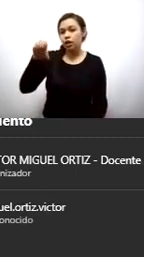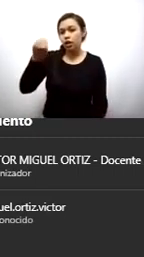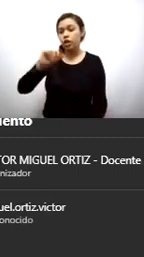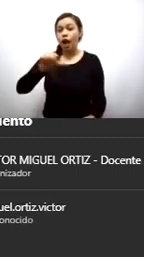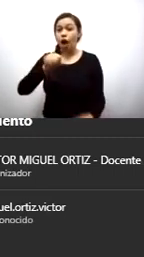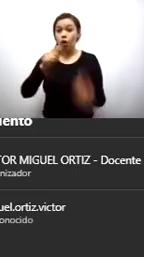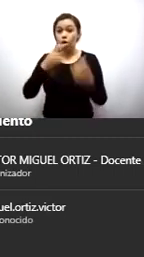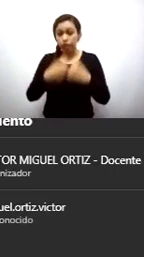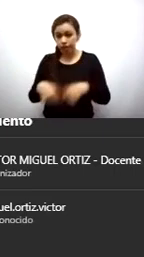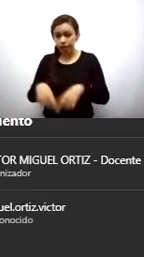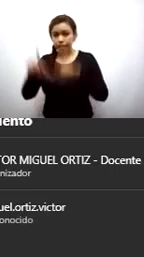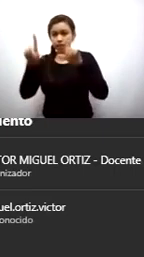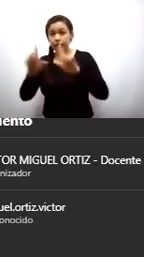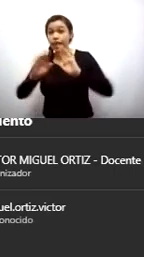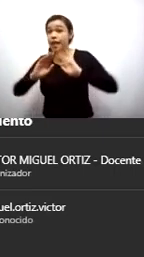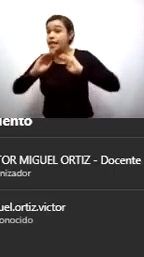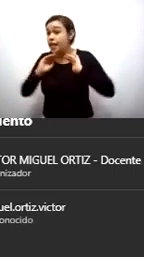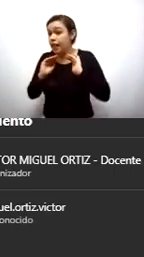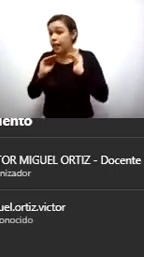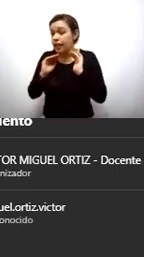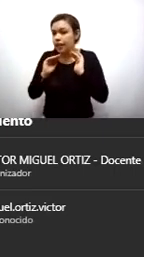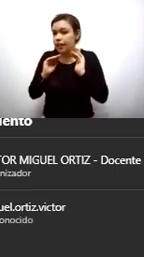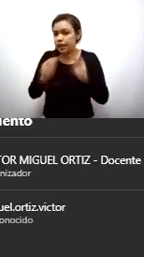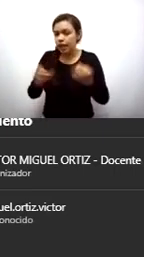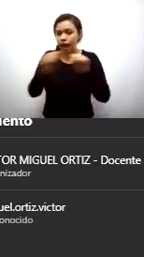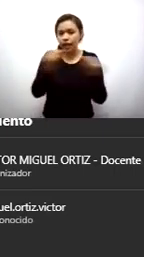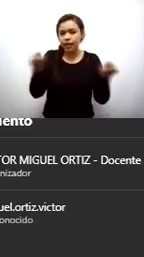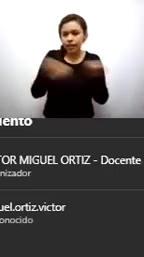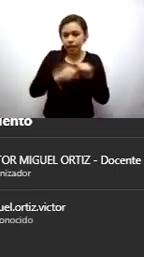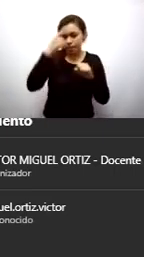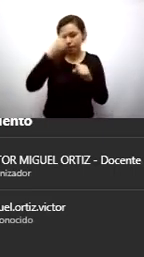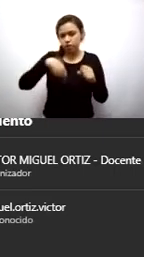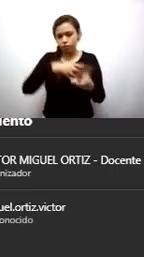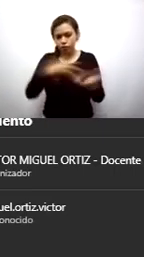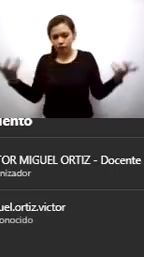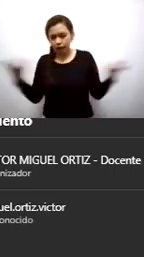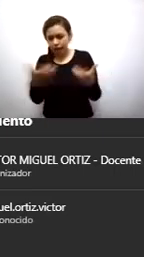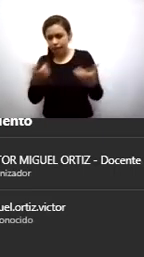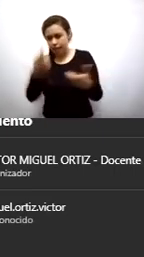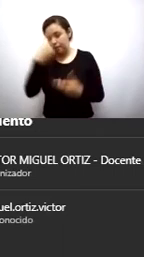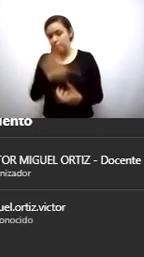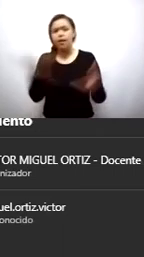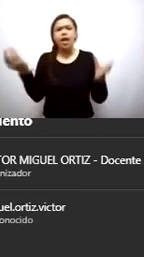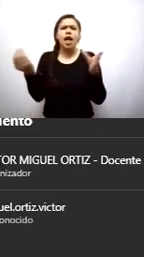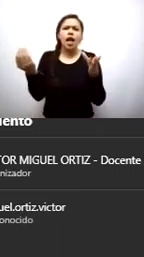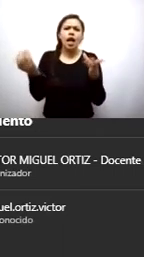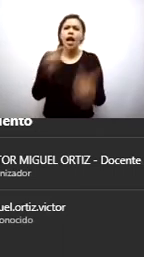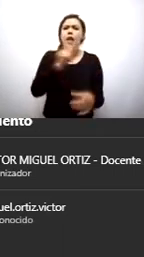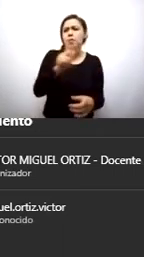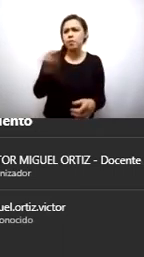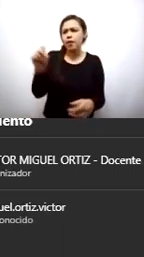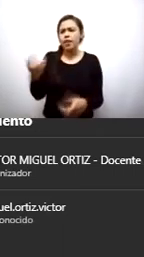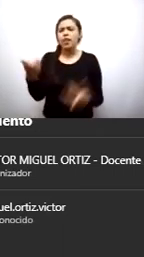a ser literalmente la de, pues, la sala que estamos creando para poder llevar a cabo la presentación de